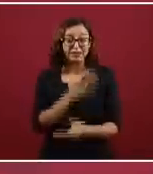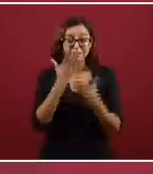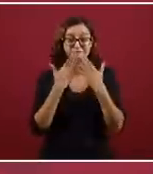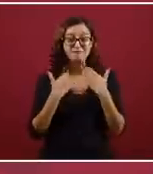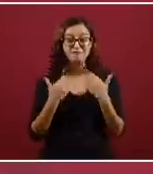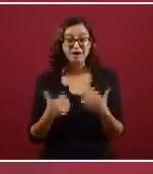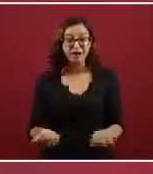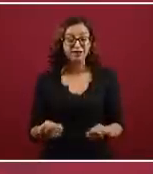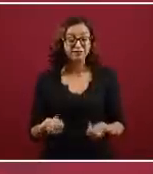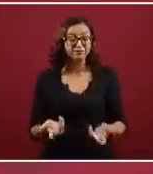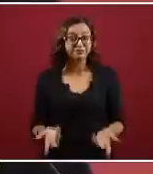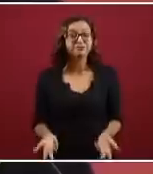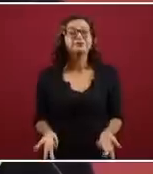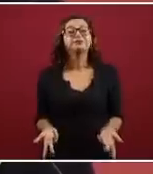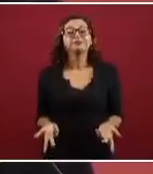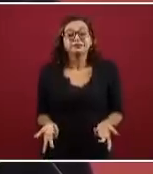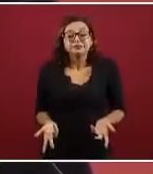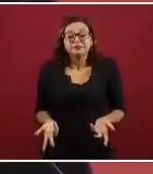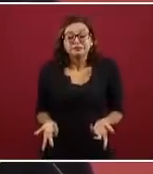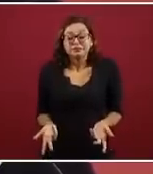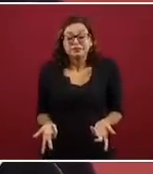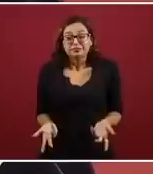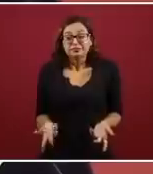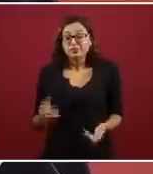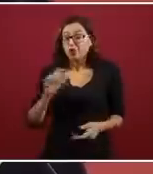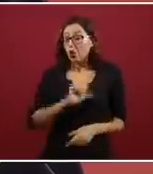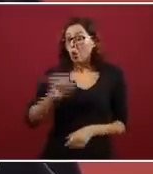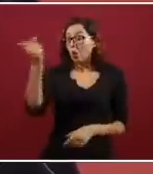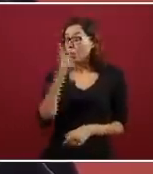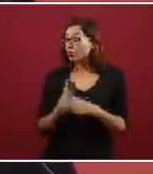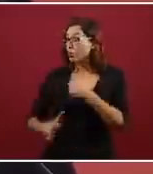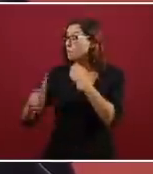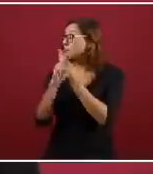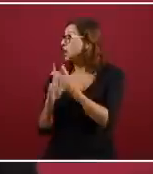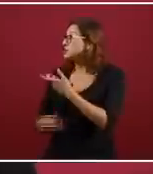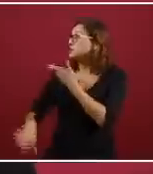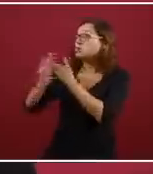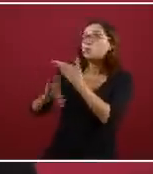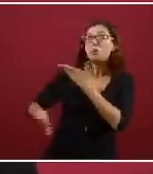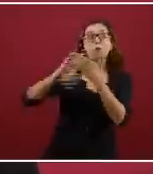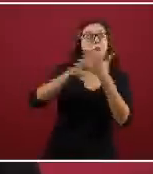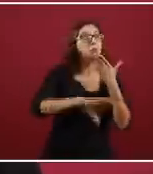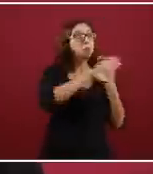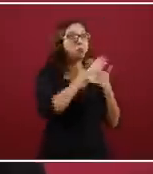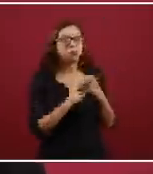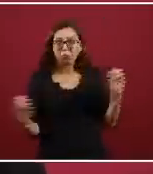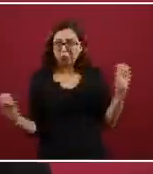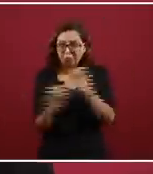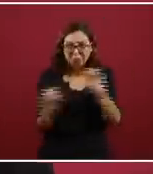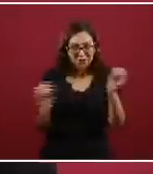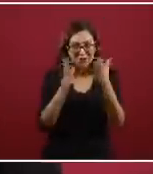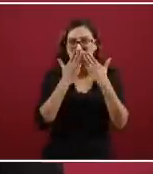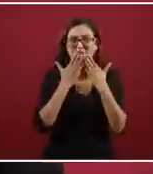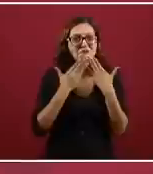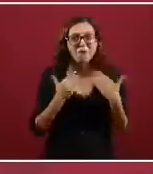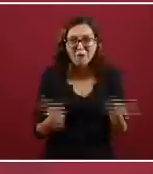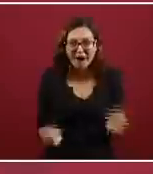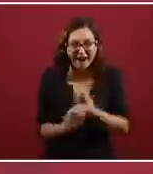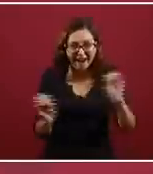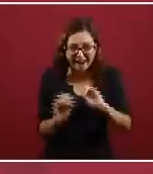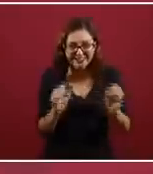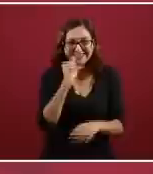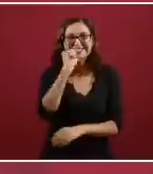y no hay ninguna amenaza de invasión. Además, si se diese